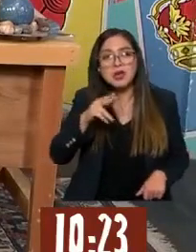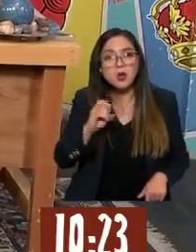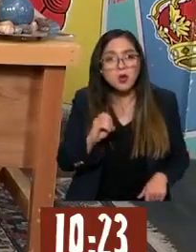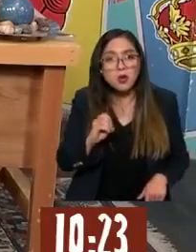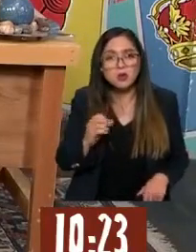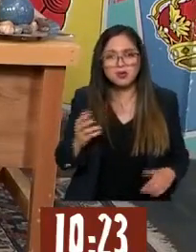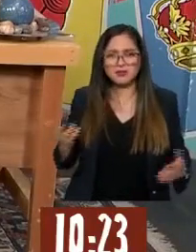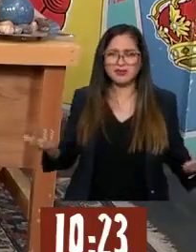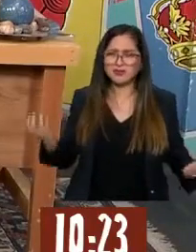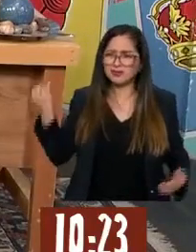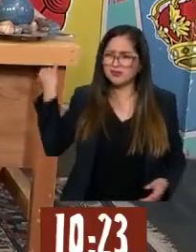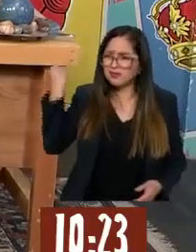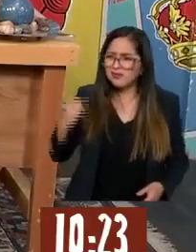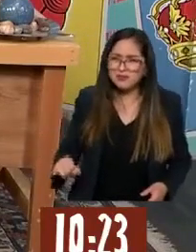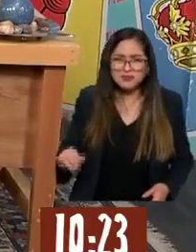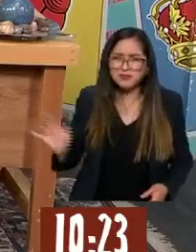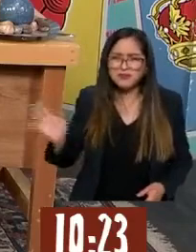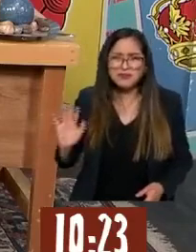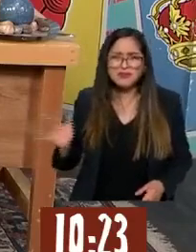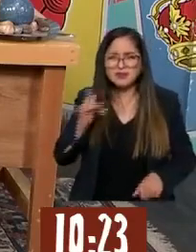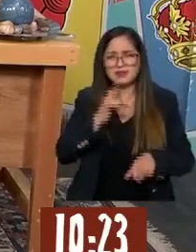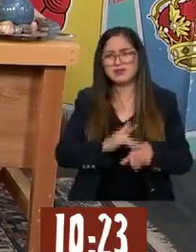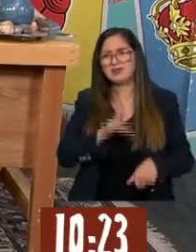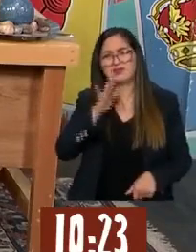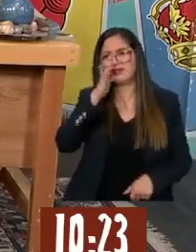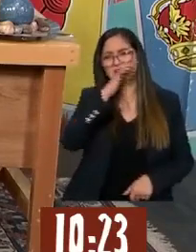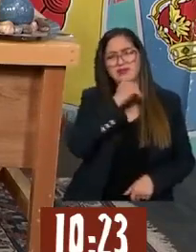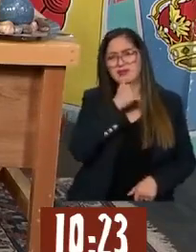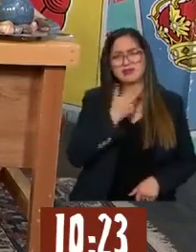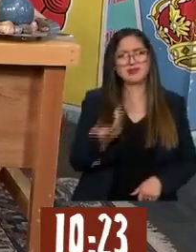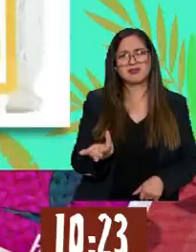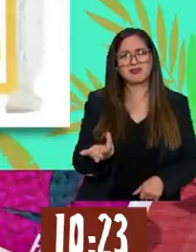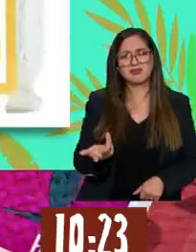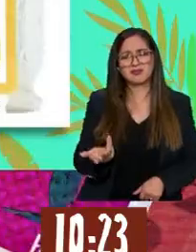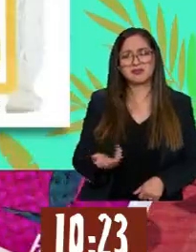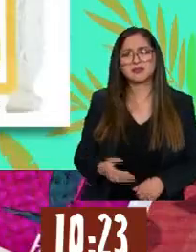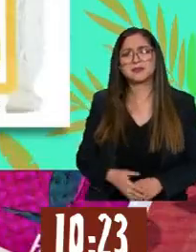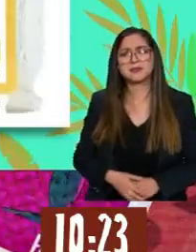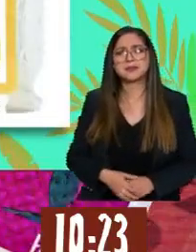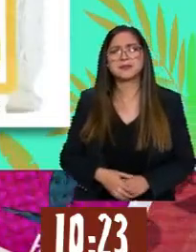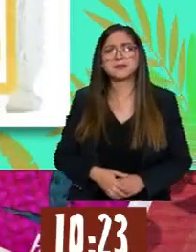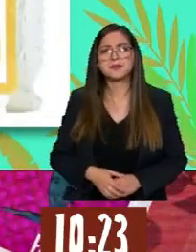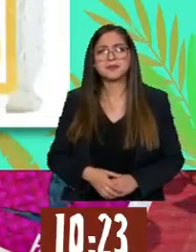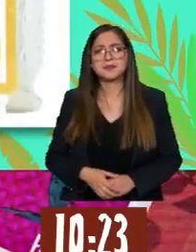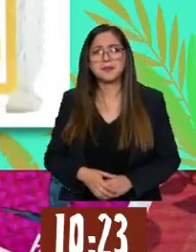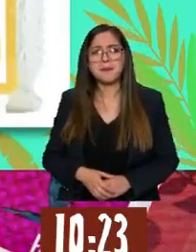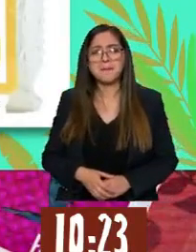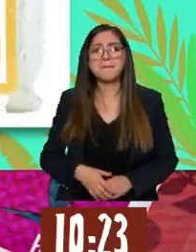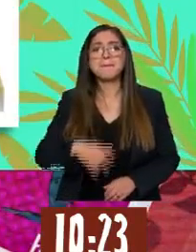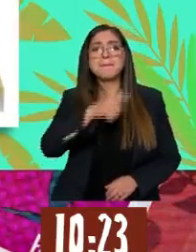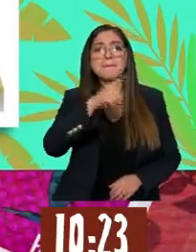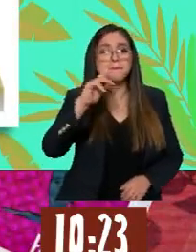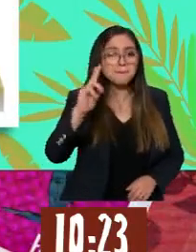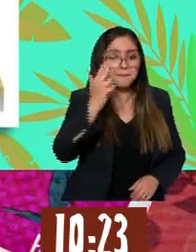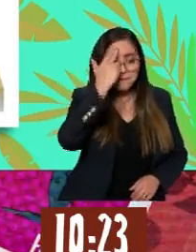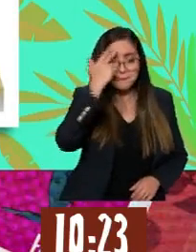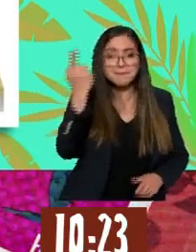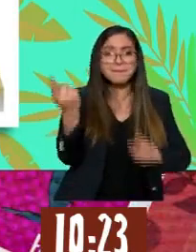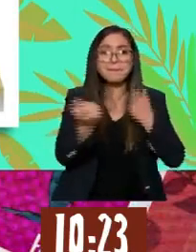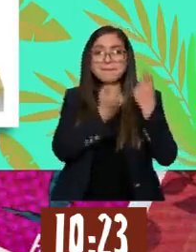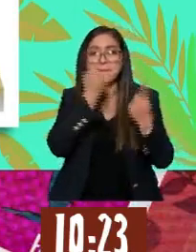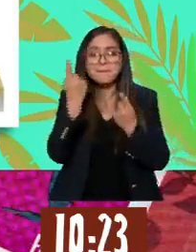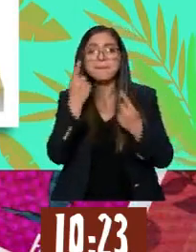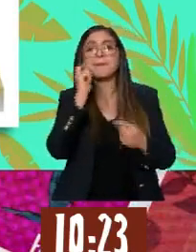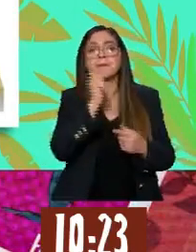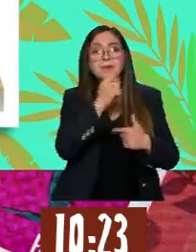queso, sino salir de la ratonera. ¡Exacto! Hay que tomar en cuenta también que en ocasiones sí es pura leche. Si eso está hecho, o sea, no lleva nada de